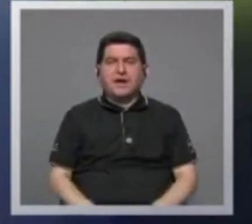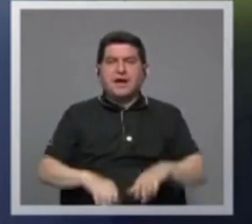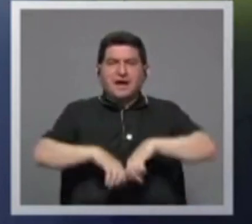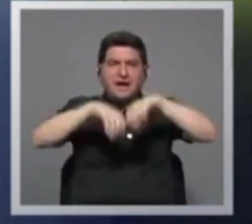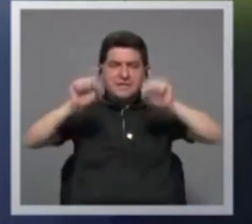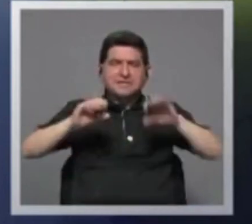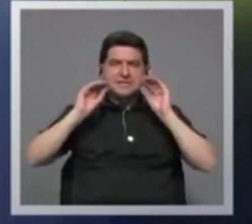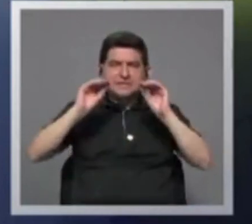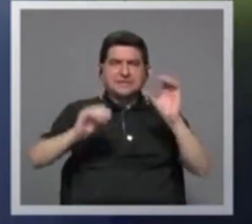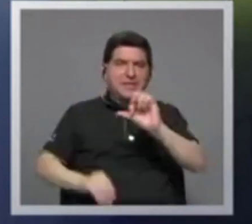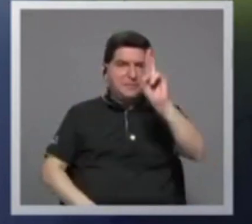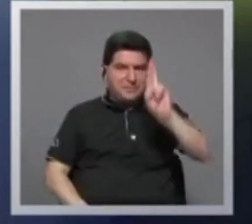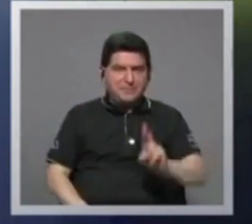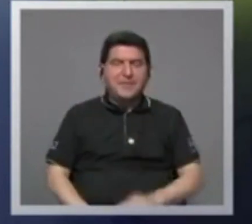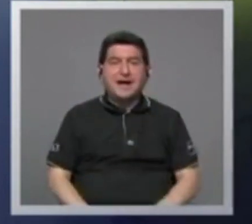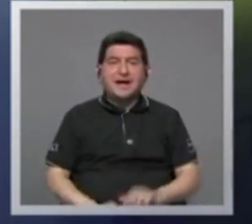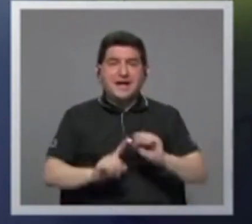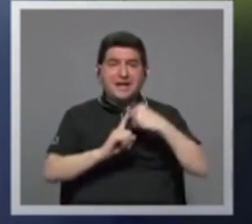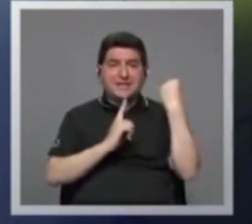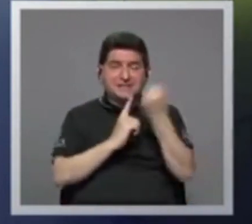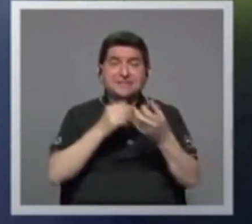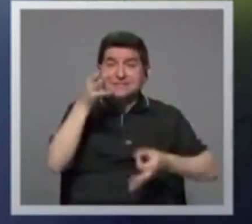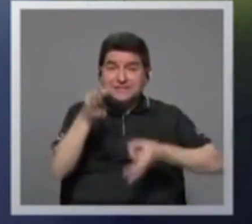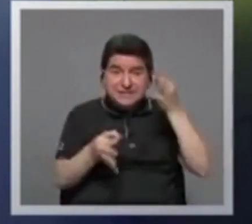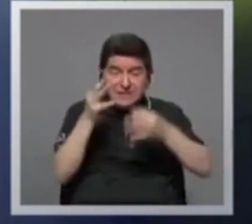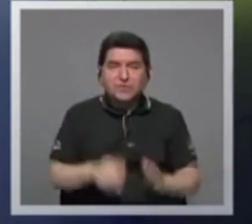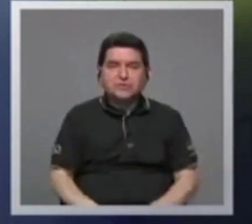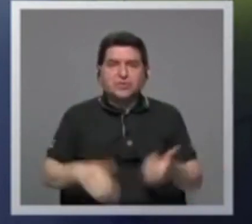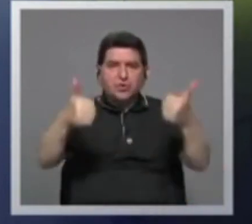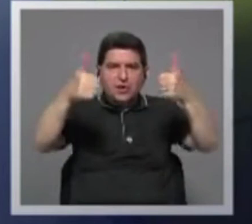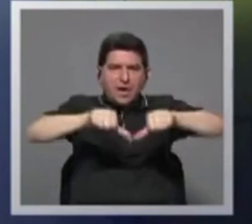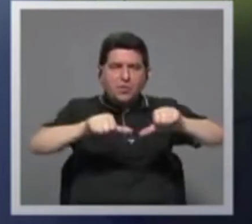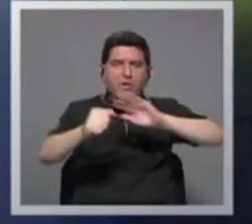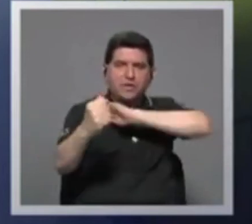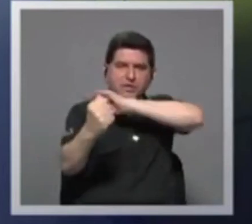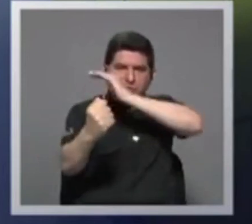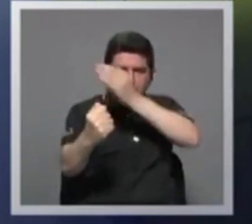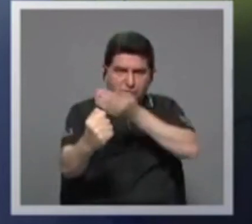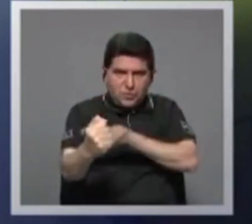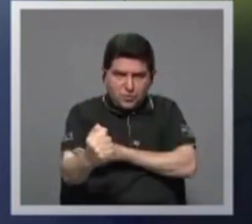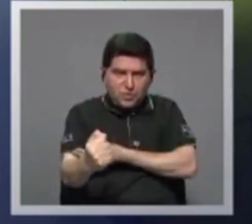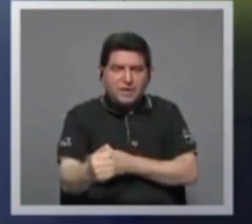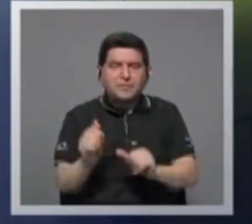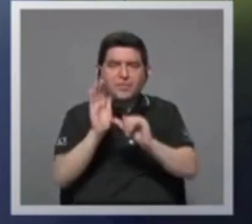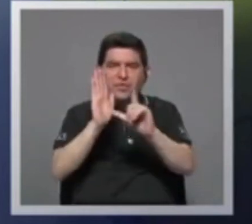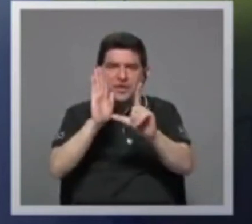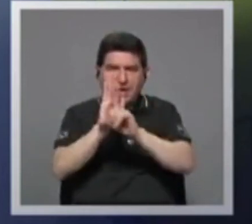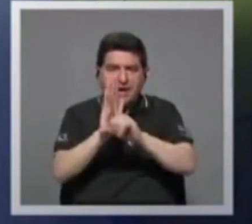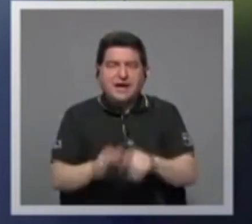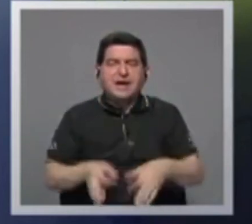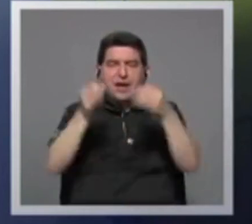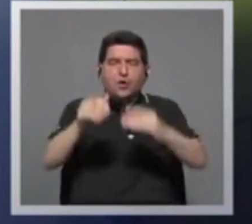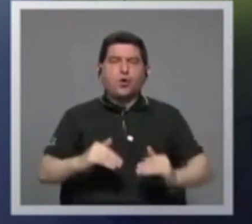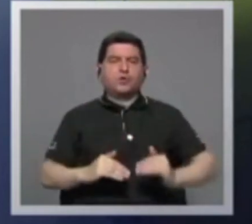educativo costarricense, el Estado de la Justicia, que es un convenio con el Poder Legislativo, con la Corte